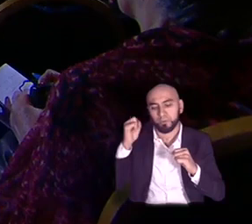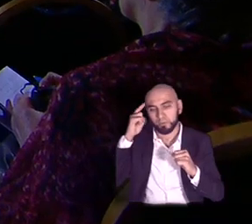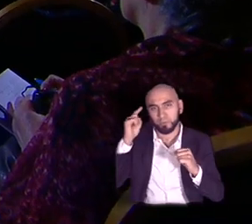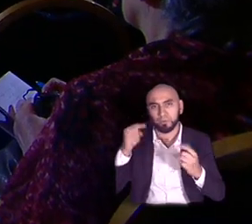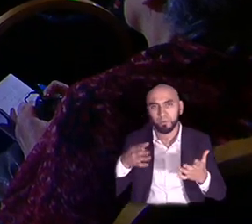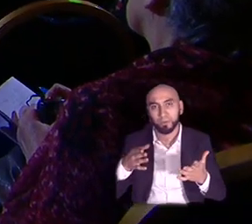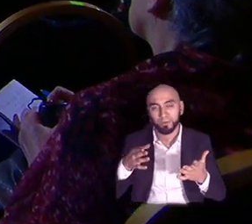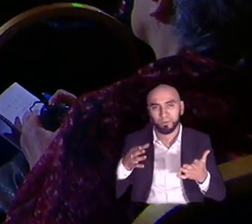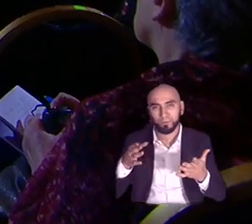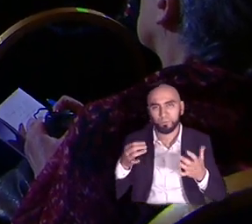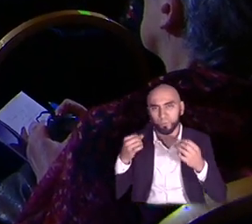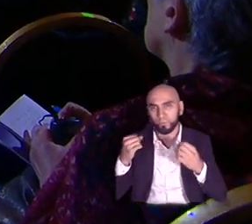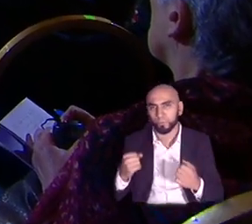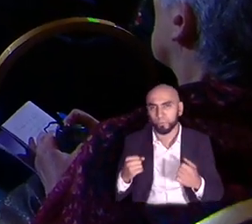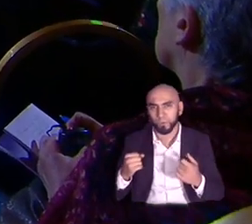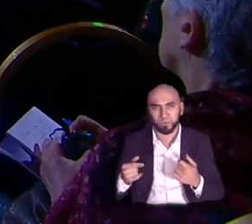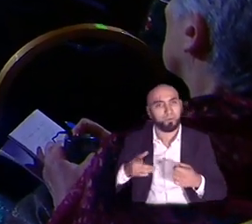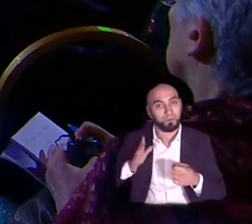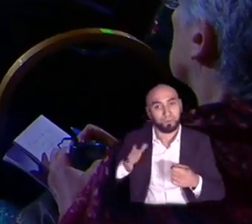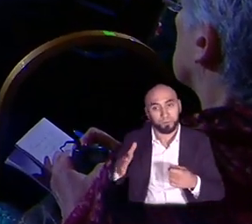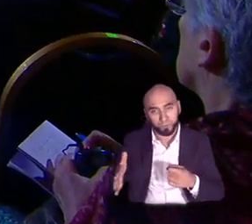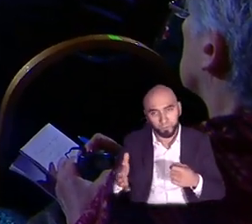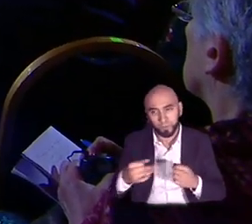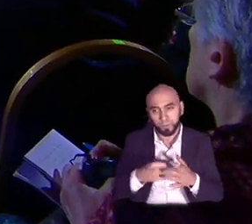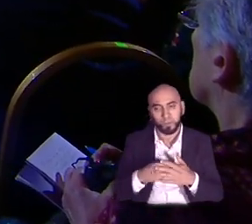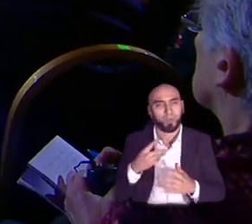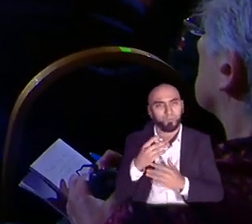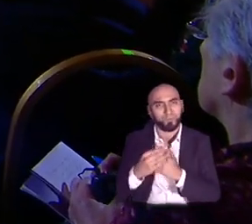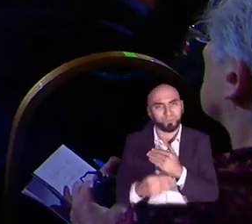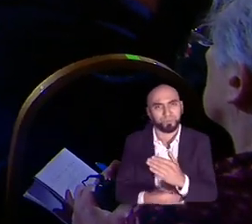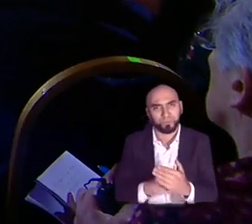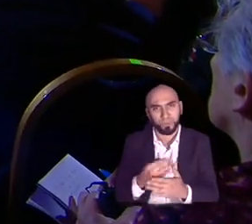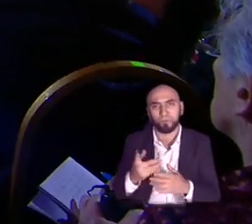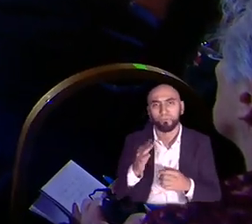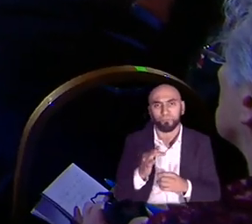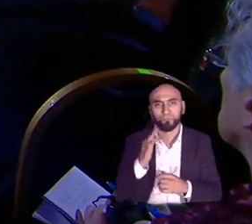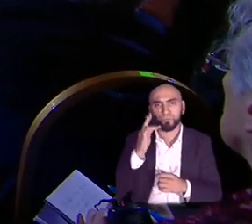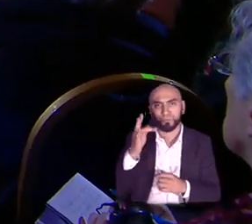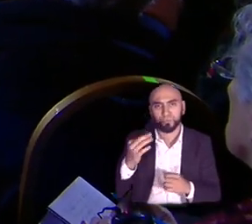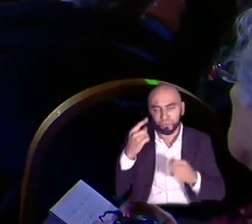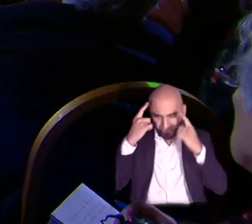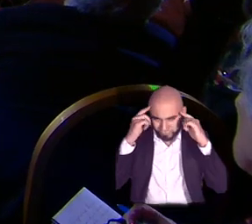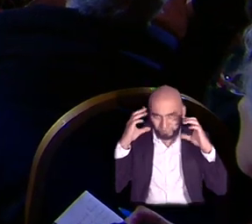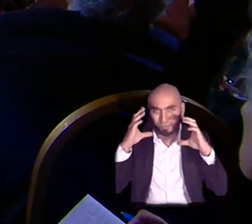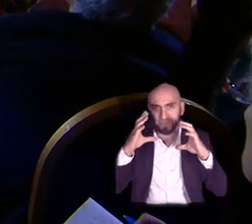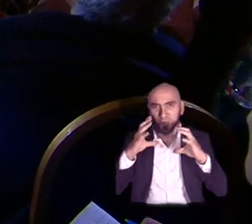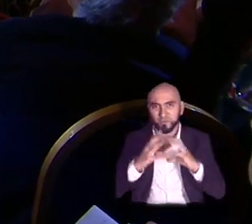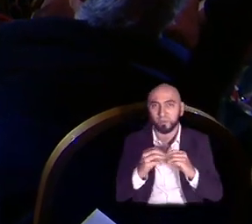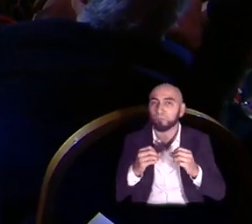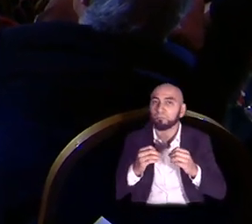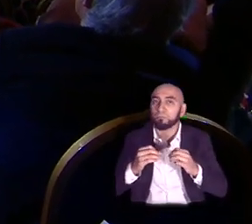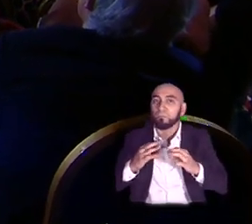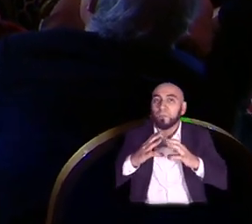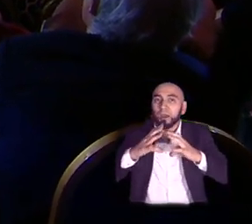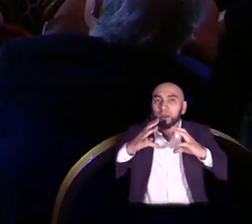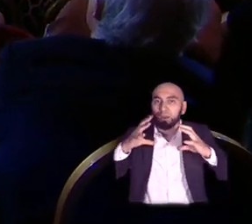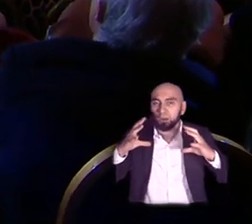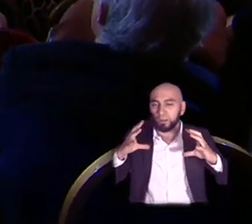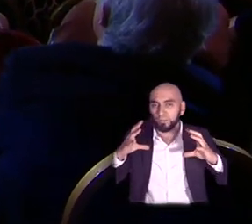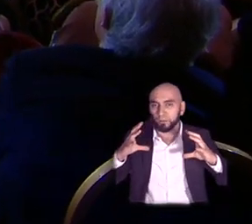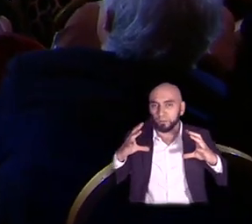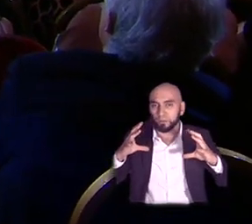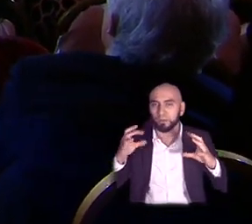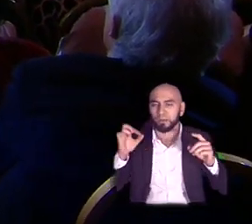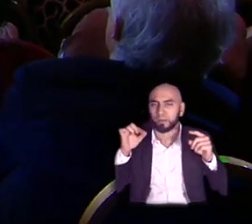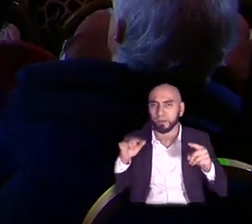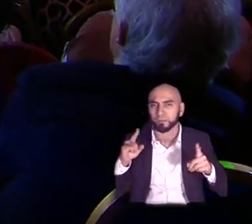¿esta tendencia podría seguir? ¿Podríamos evolucionar en el futuro para tener cerebros más grandes? Y esta sugerencia coincide con la